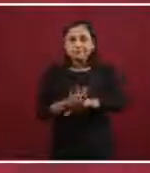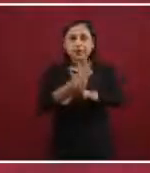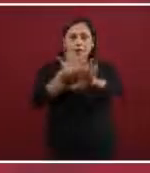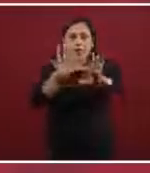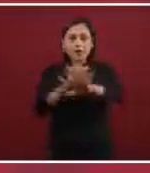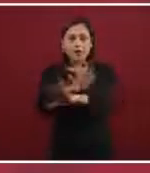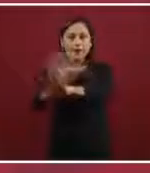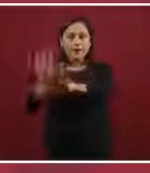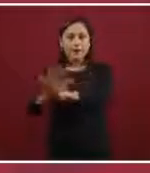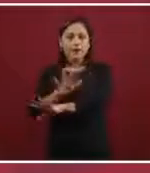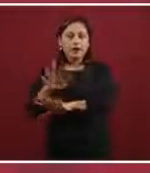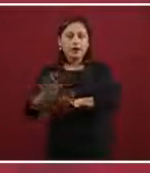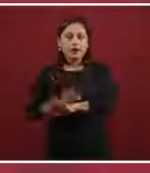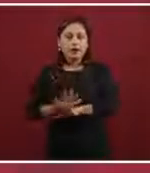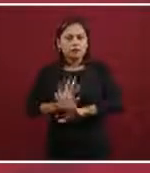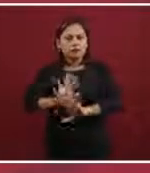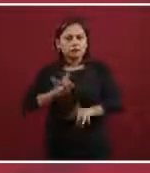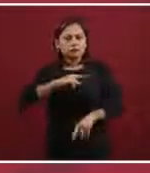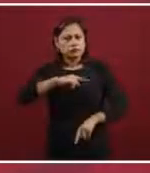procura